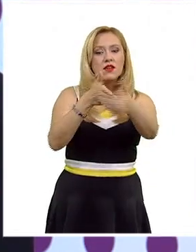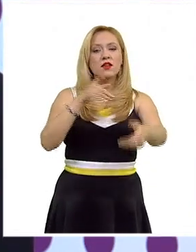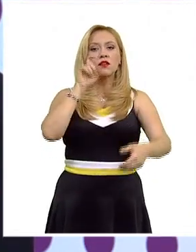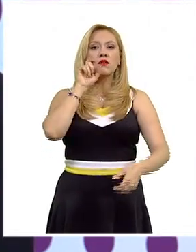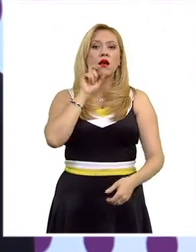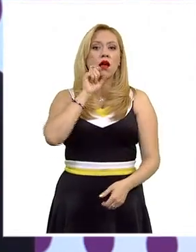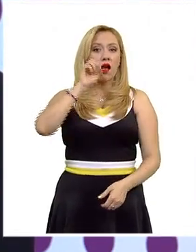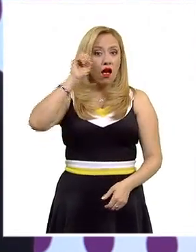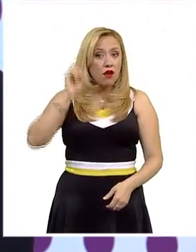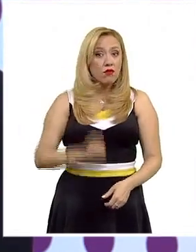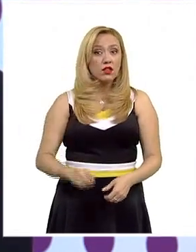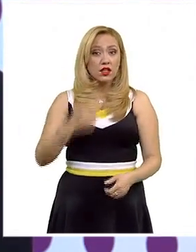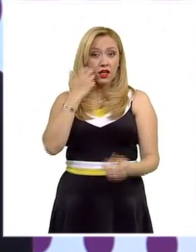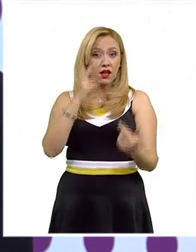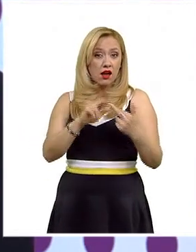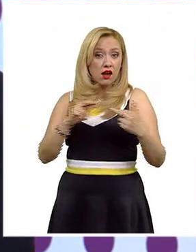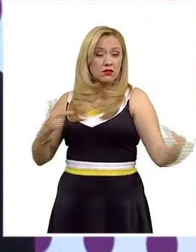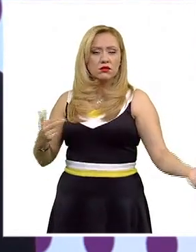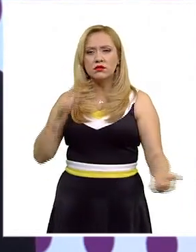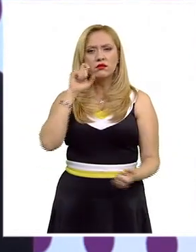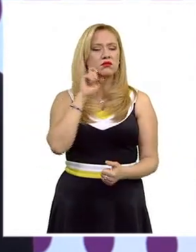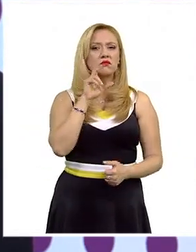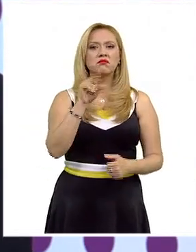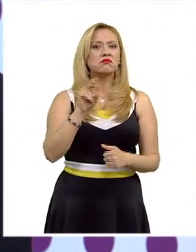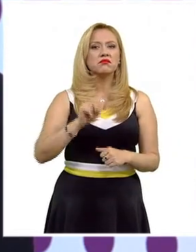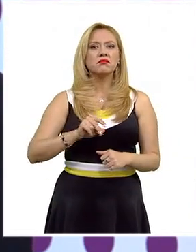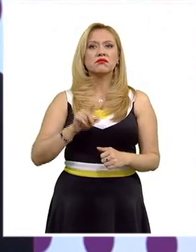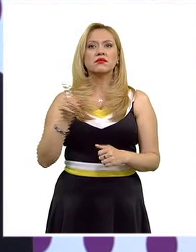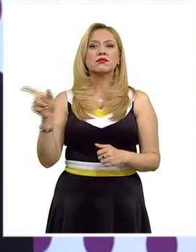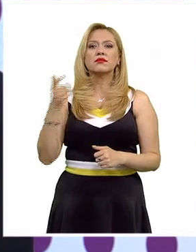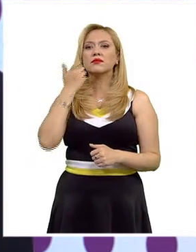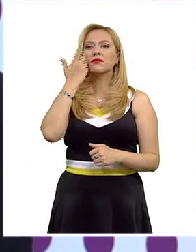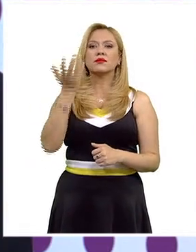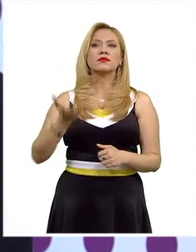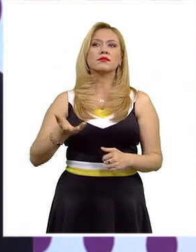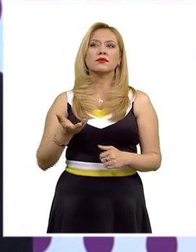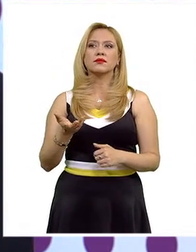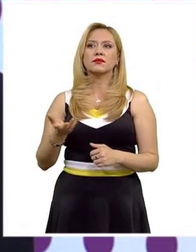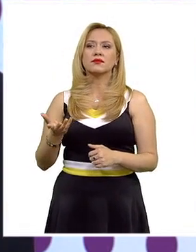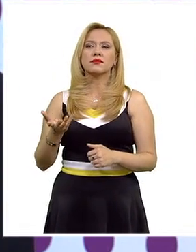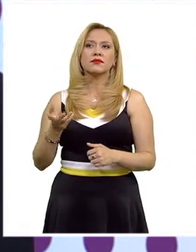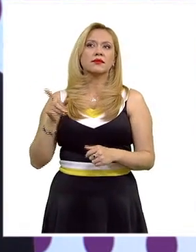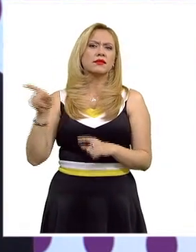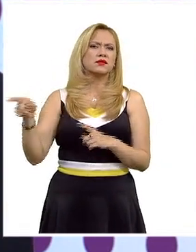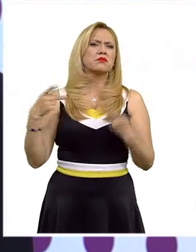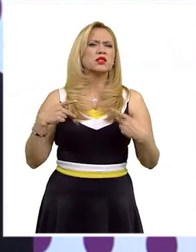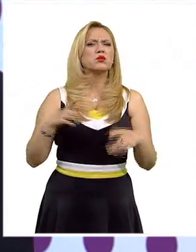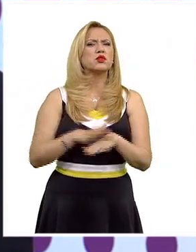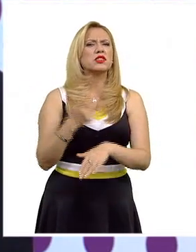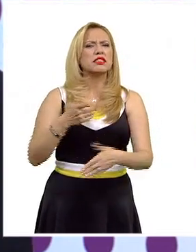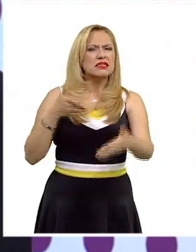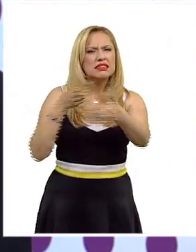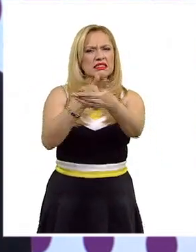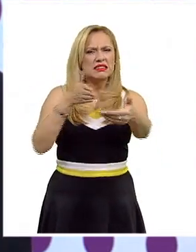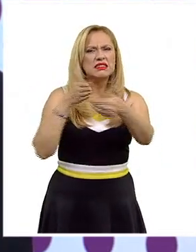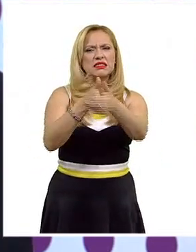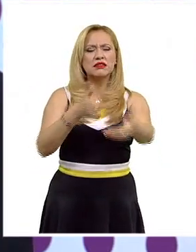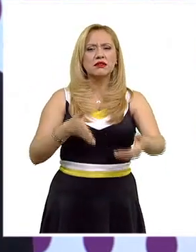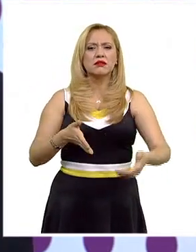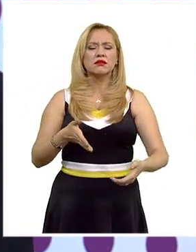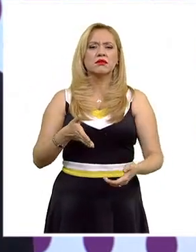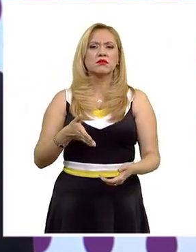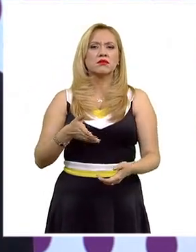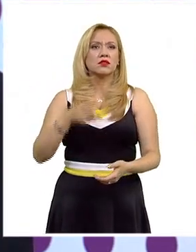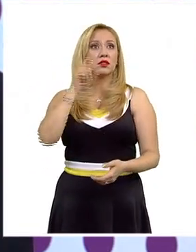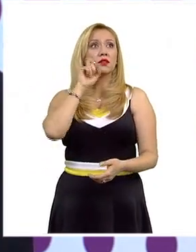relación sexual contigo. O sea, en muy raras ocasiones en realidad lo que ella quiere o lo que esa persona quiere es llegar a una